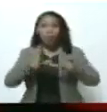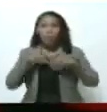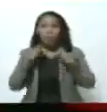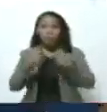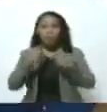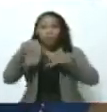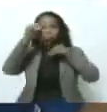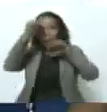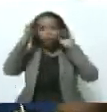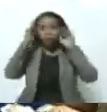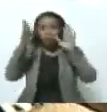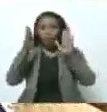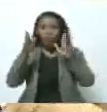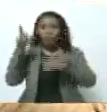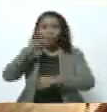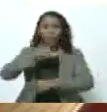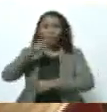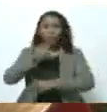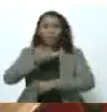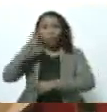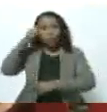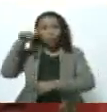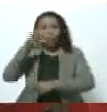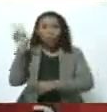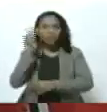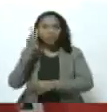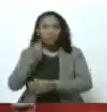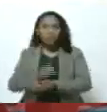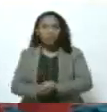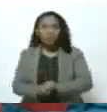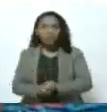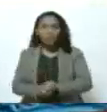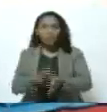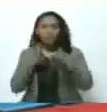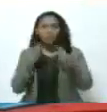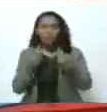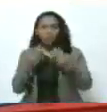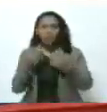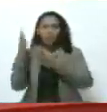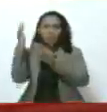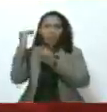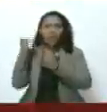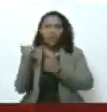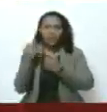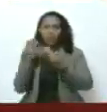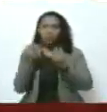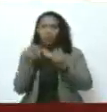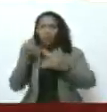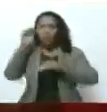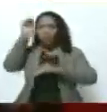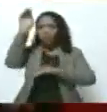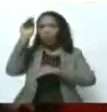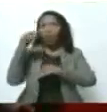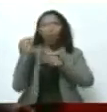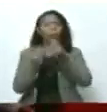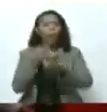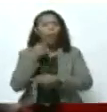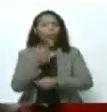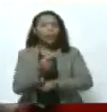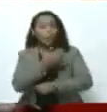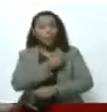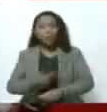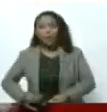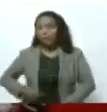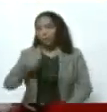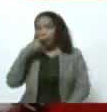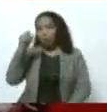para atender las necesidades del pueblo venezolano con mucha esperanza, con mucho futuro, y como ha dicho el presidente